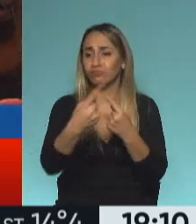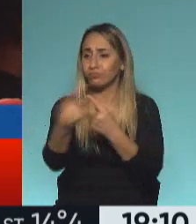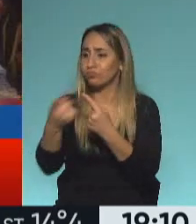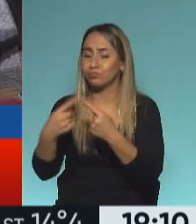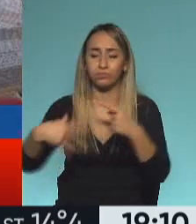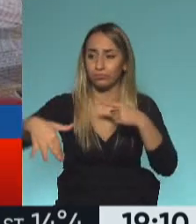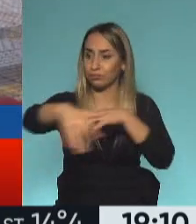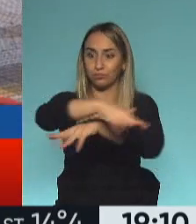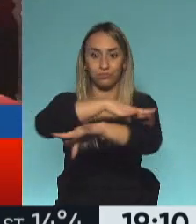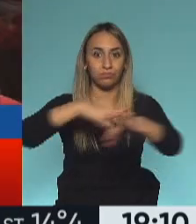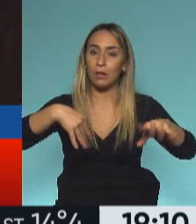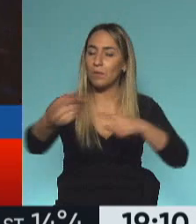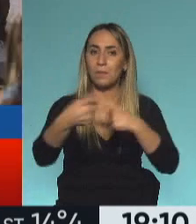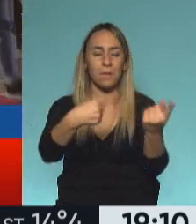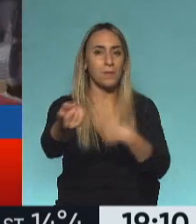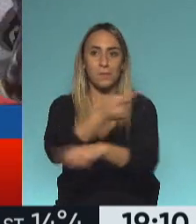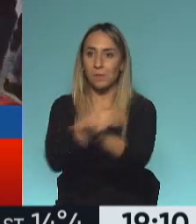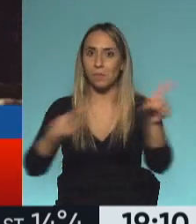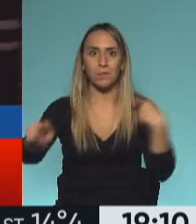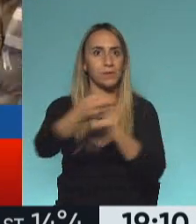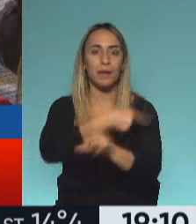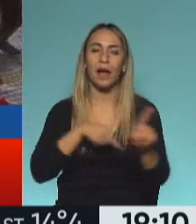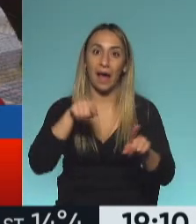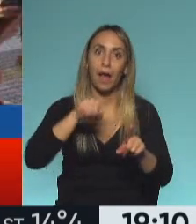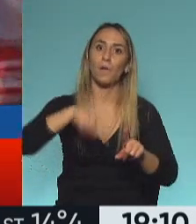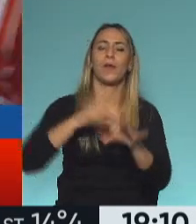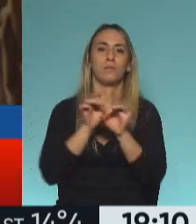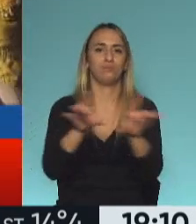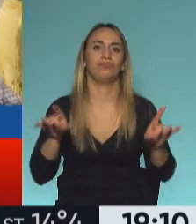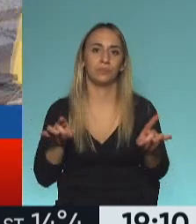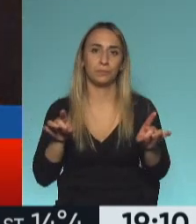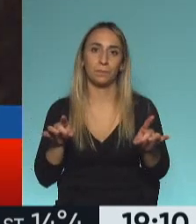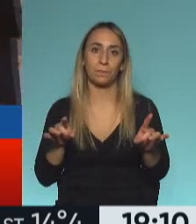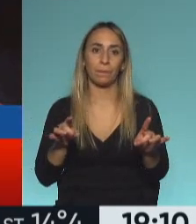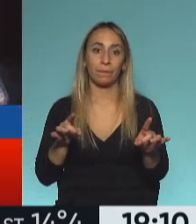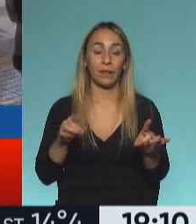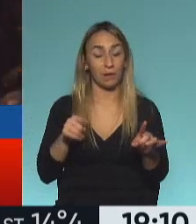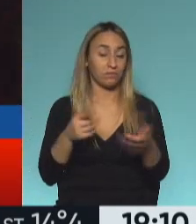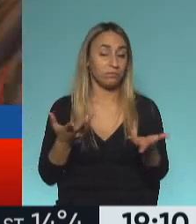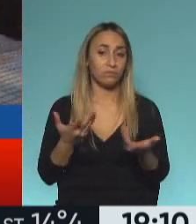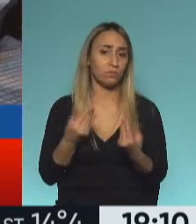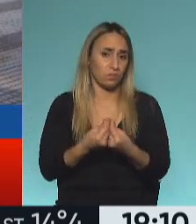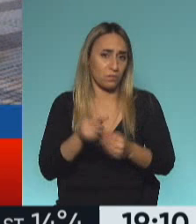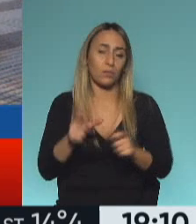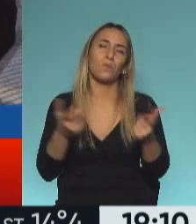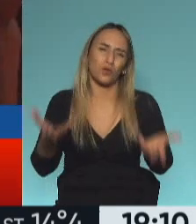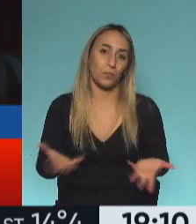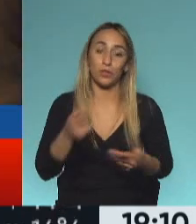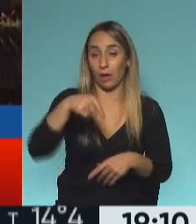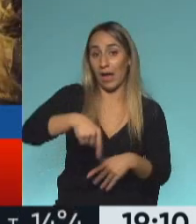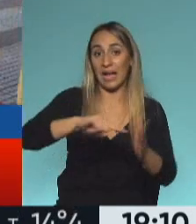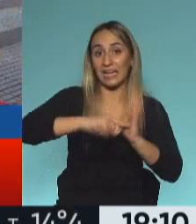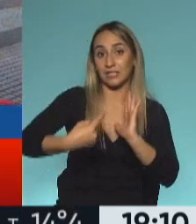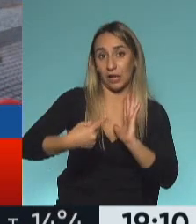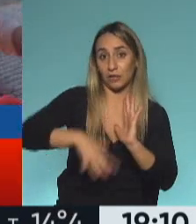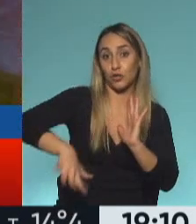pandemia. Y eso es lo que estamos pagando hoy en día. ¿Sí? Que hay gente, que hay básicamente en esta ciudad, por ejemplo,